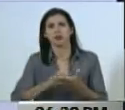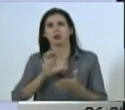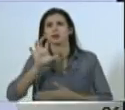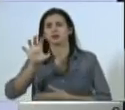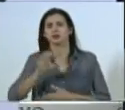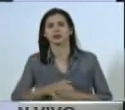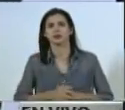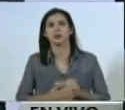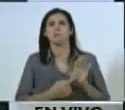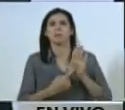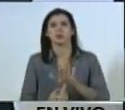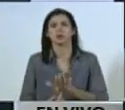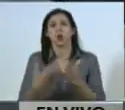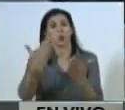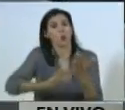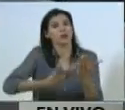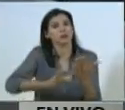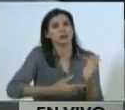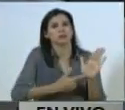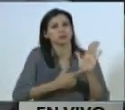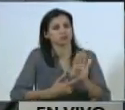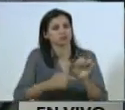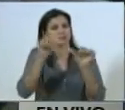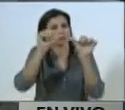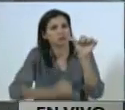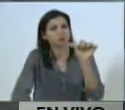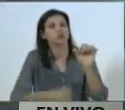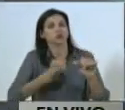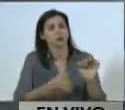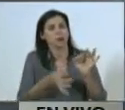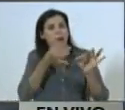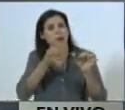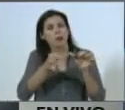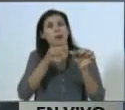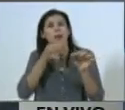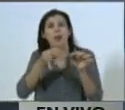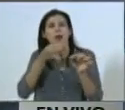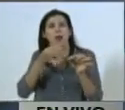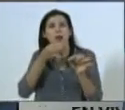Y mostré las cuentas, secretario general.